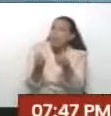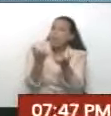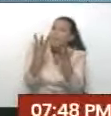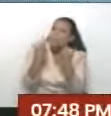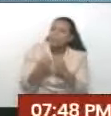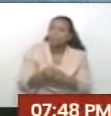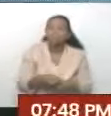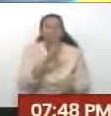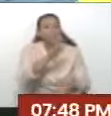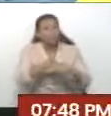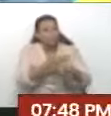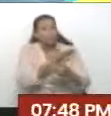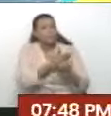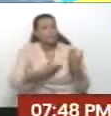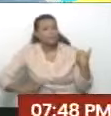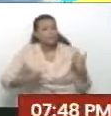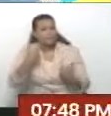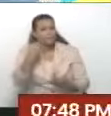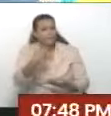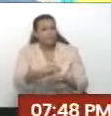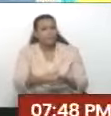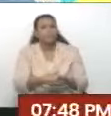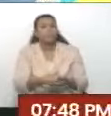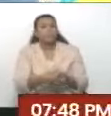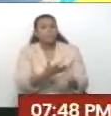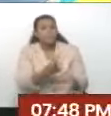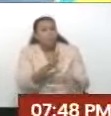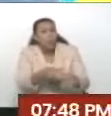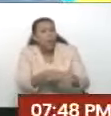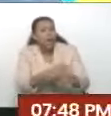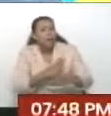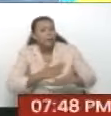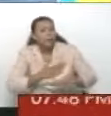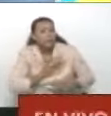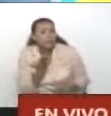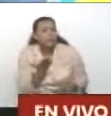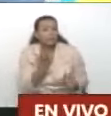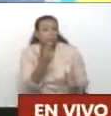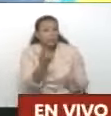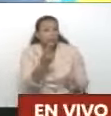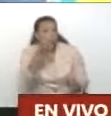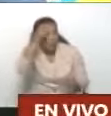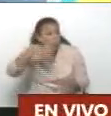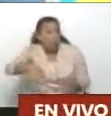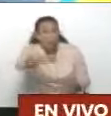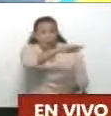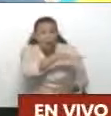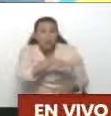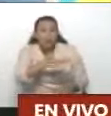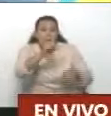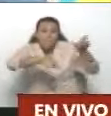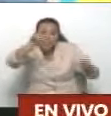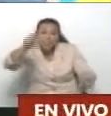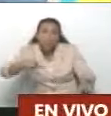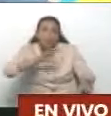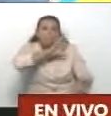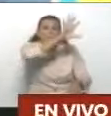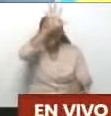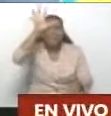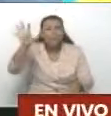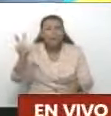Bueno, presidente, en primera instancia quiero decir, y de verdad, los pueblos que hoy viven en diferentes países